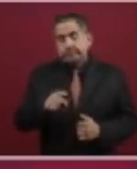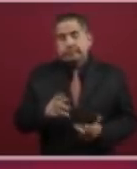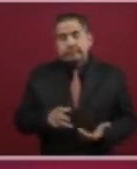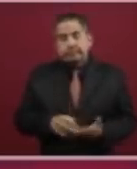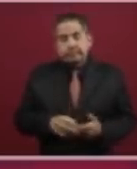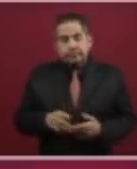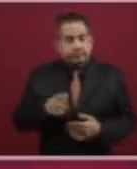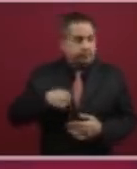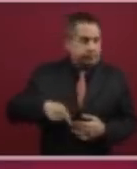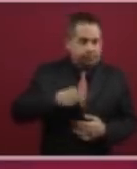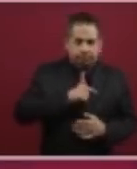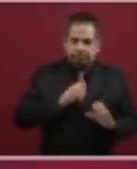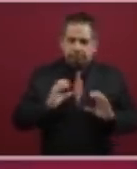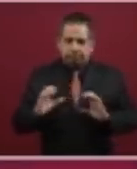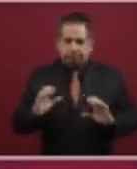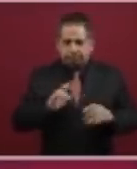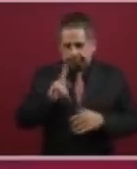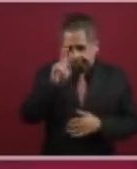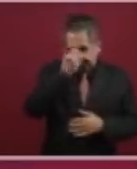la prudencia